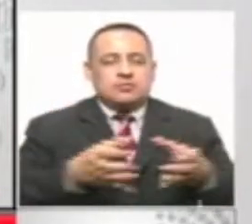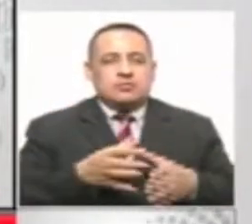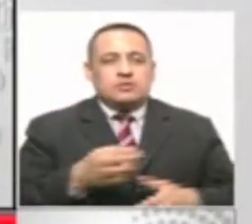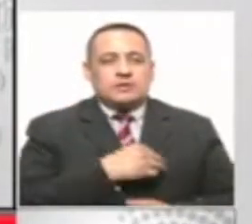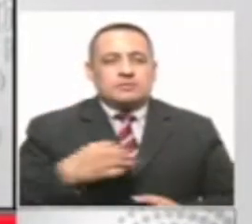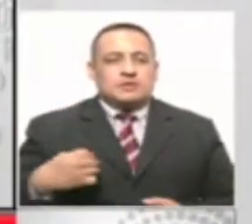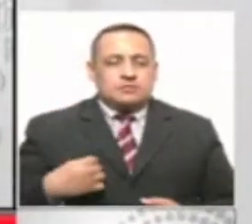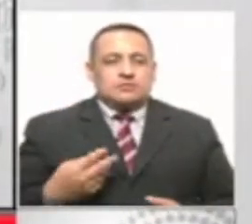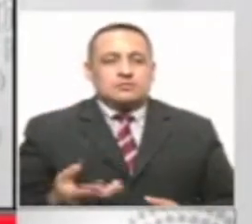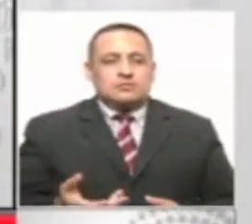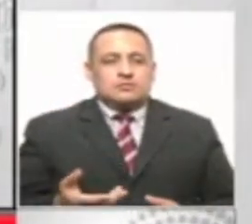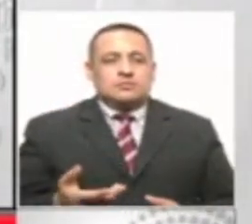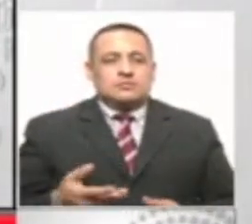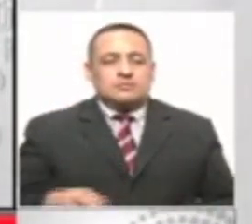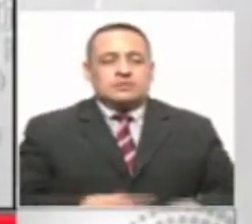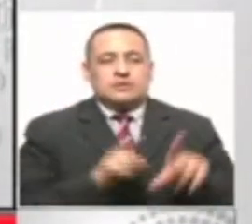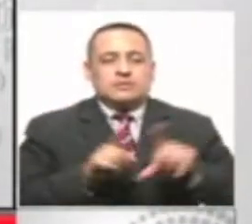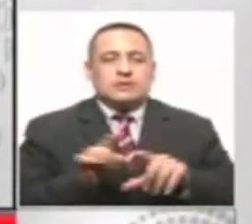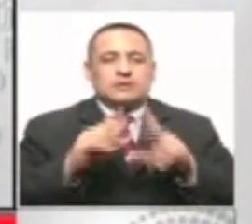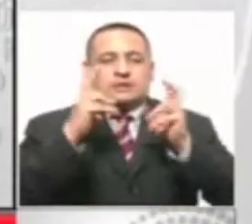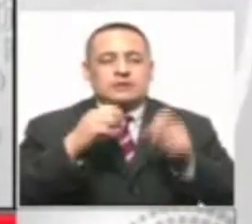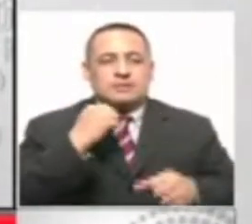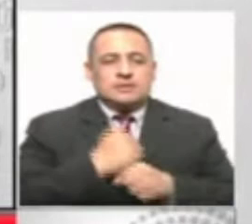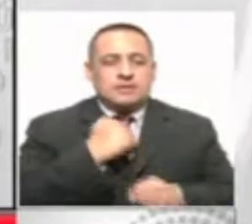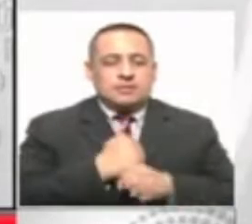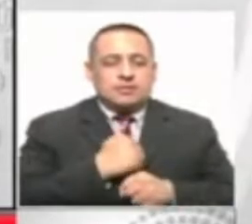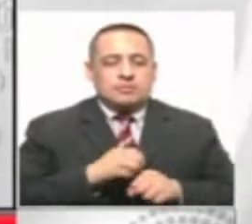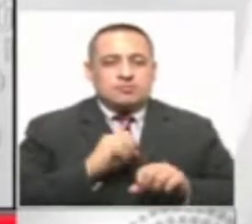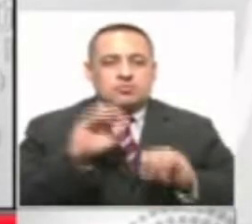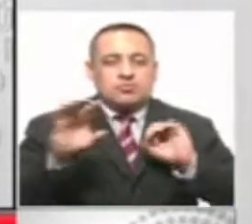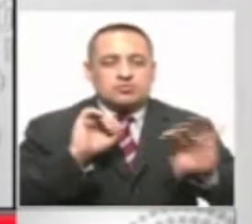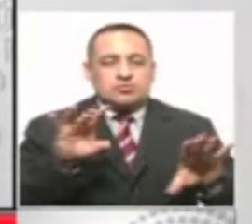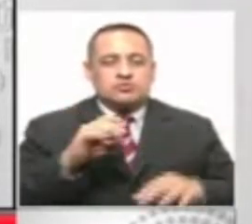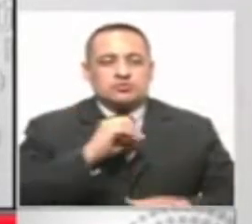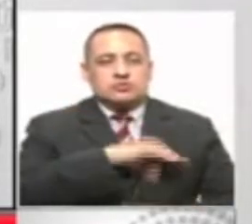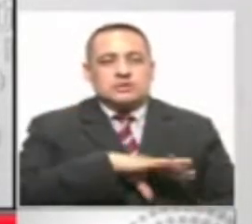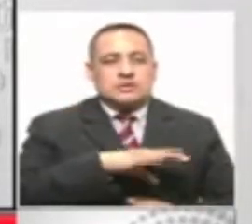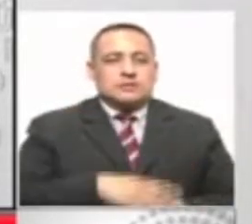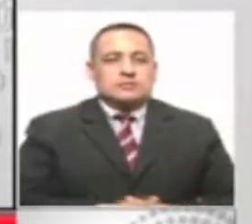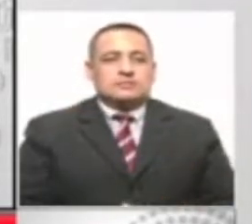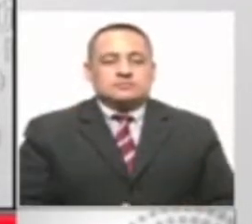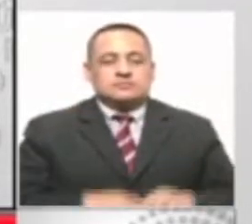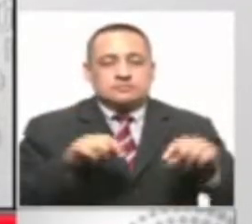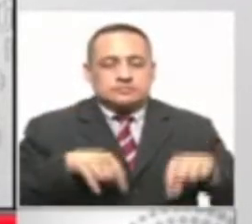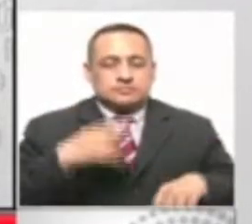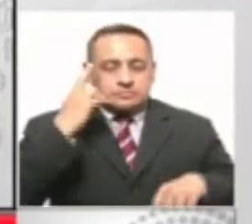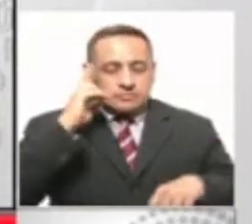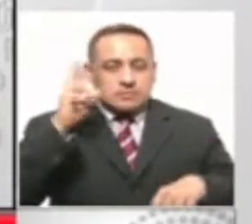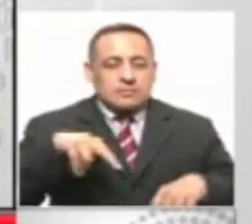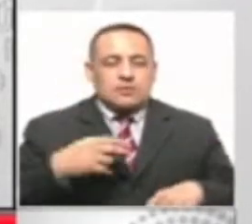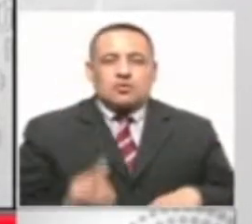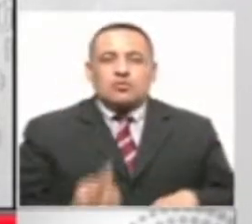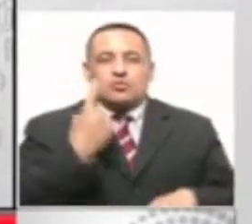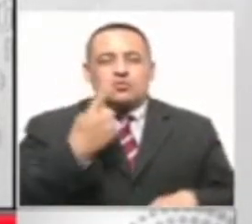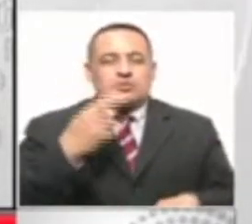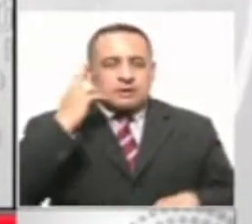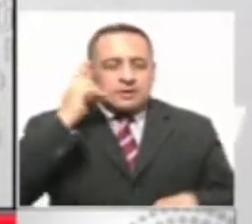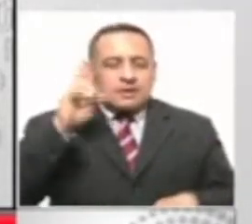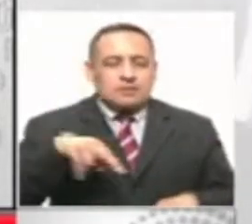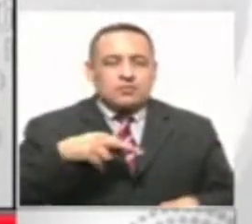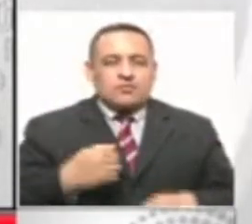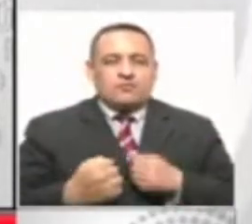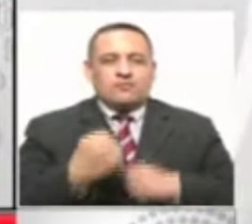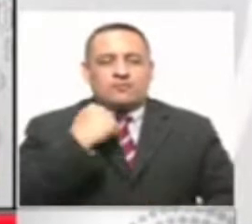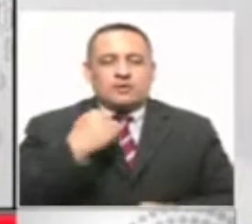Ejecutivo en la cartera de Trabajo y Promoción Social. Esa es la razón, la única razón de